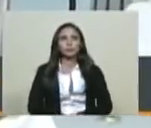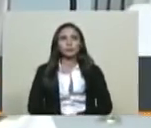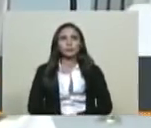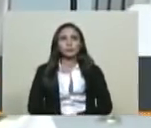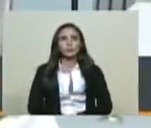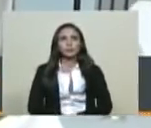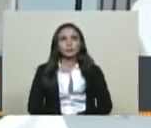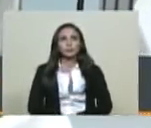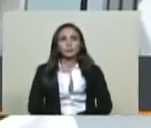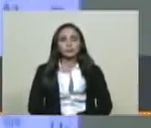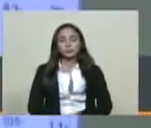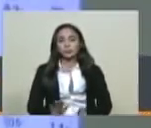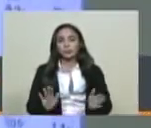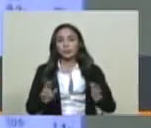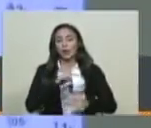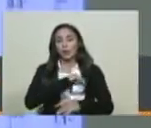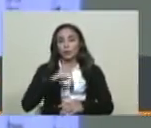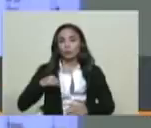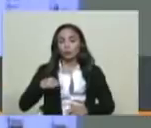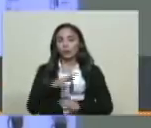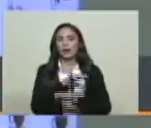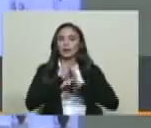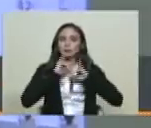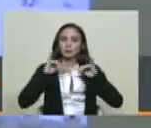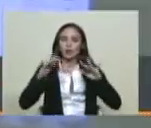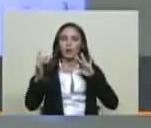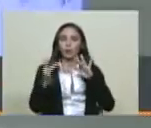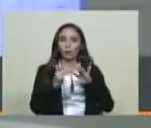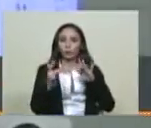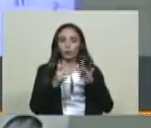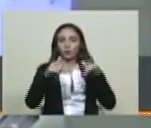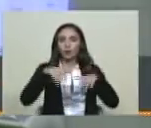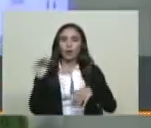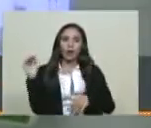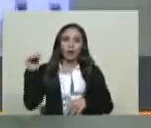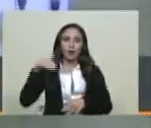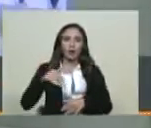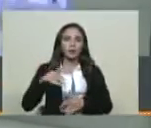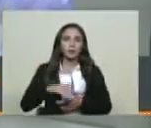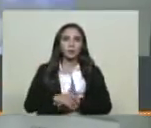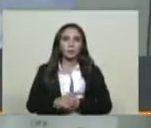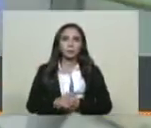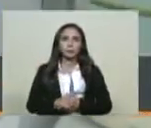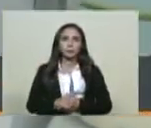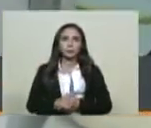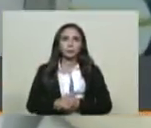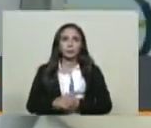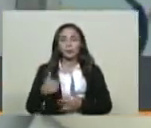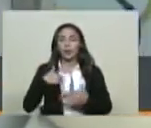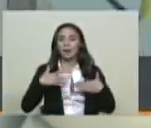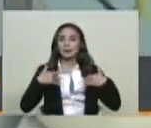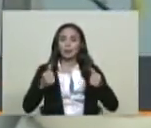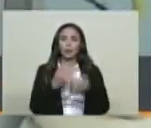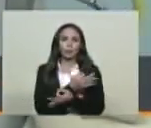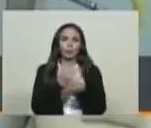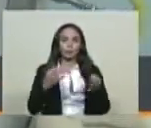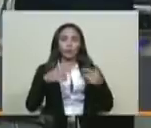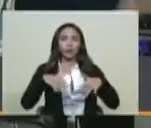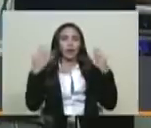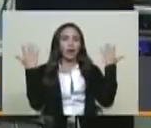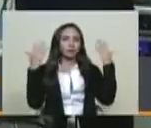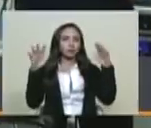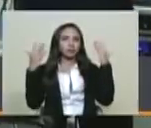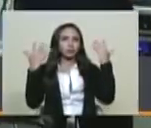quirúrgicas. Nosotros despedimos este pase desde la Aragua Potencia, Aragua Potencia en salud, con un fuerte